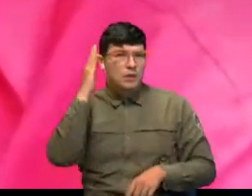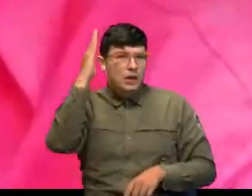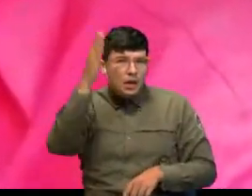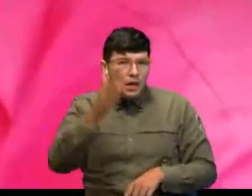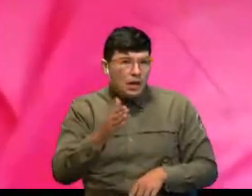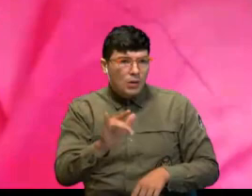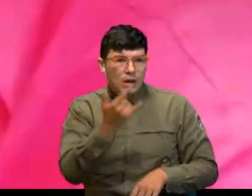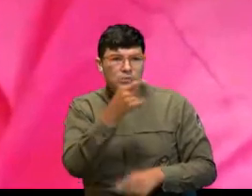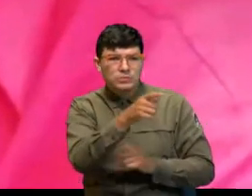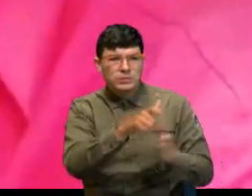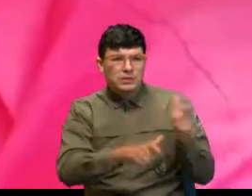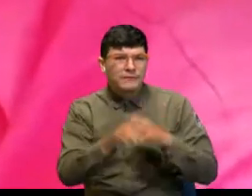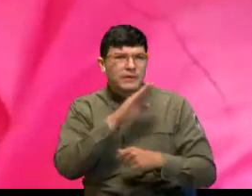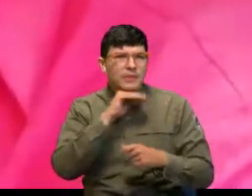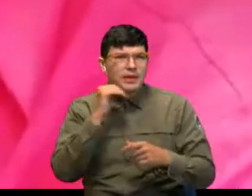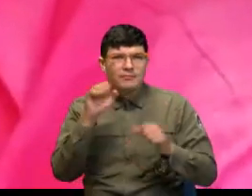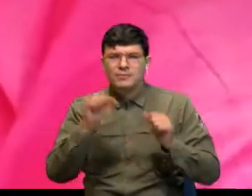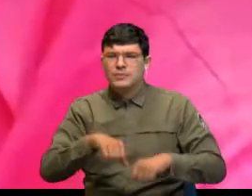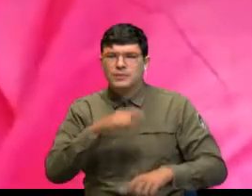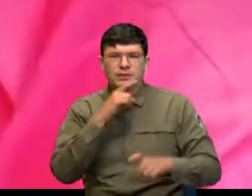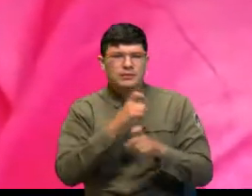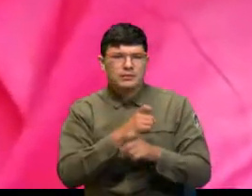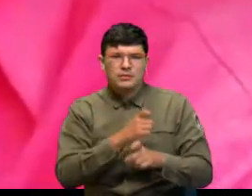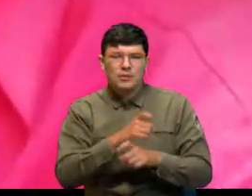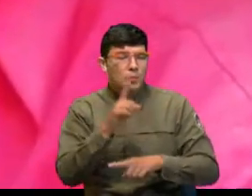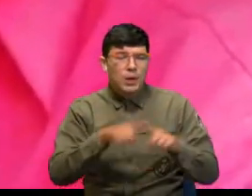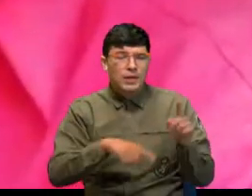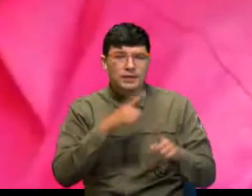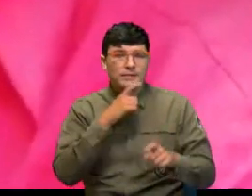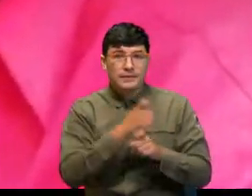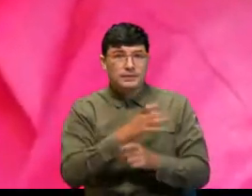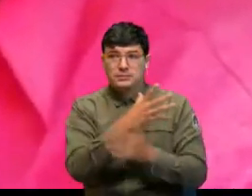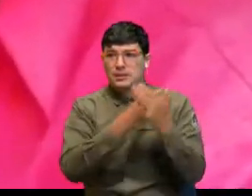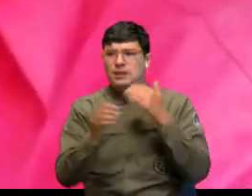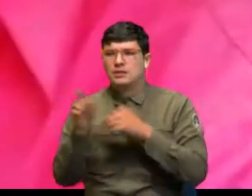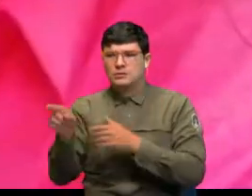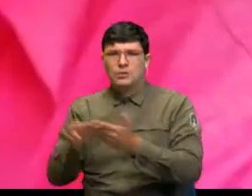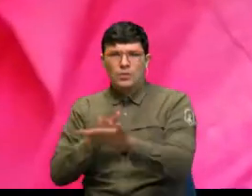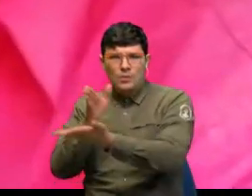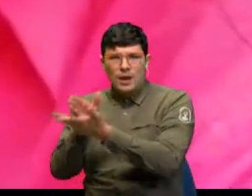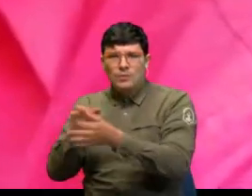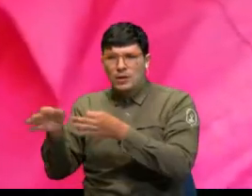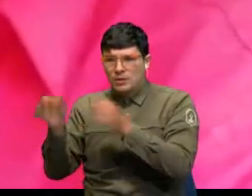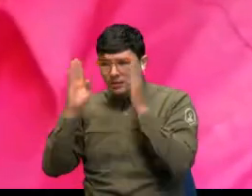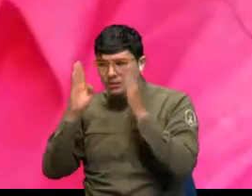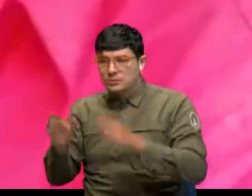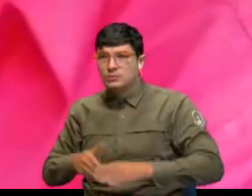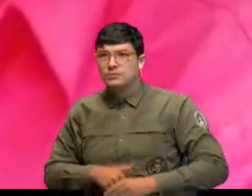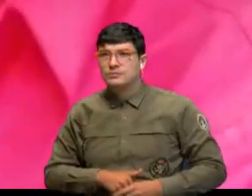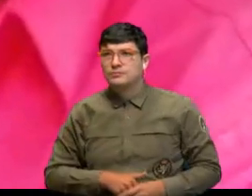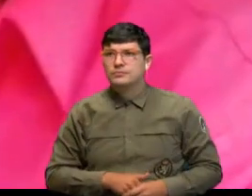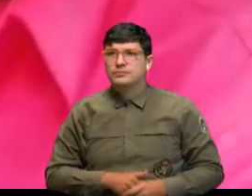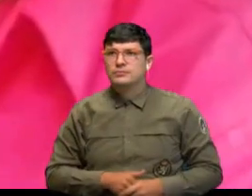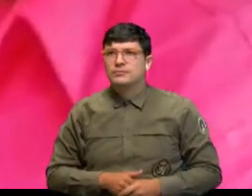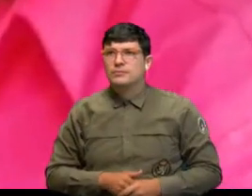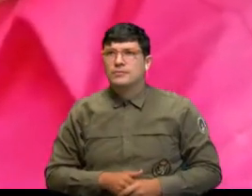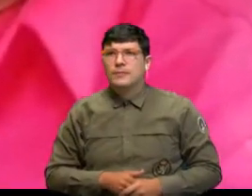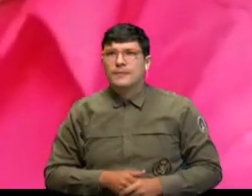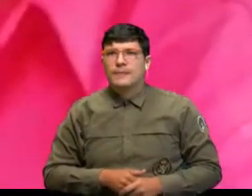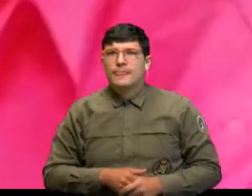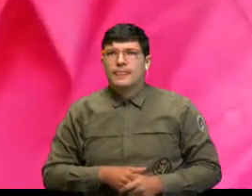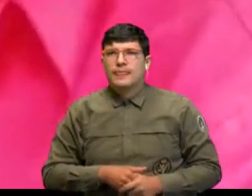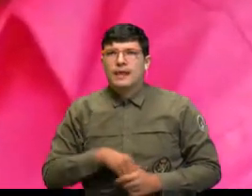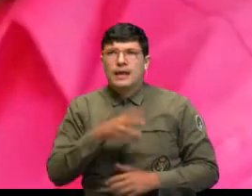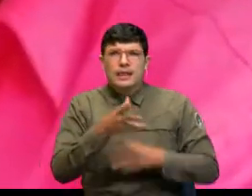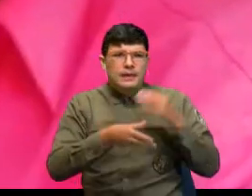tienen dificultades para sacarlos hasta el pueblo para para para que le den atención estos países deciden que tenemos carro